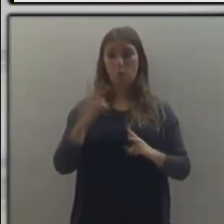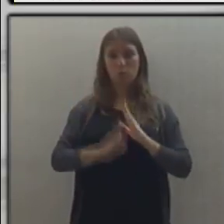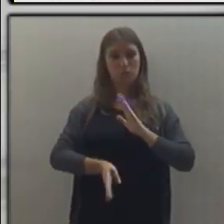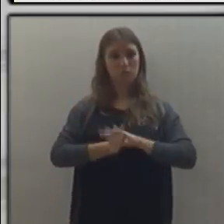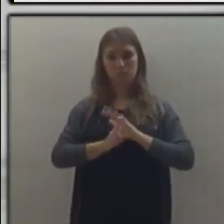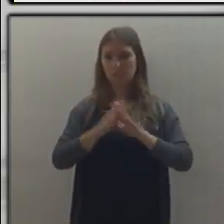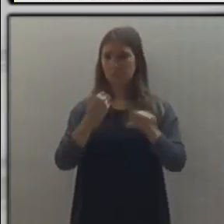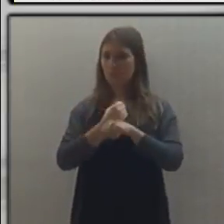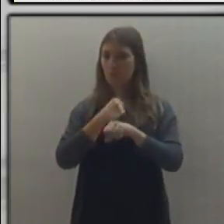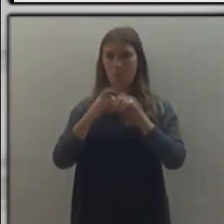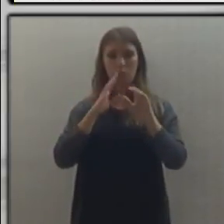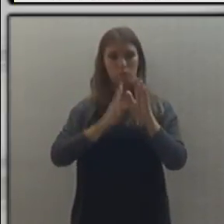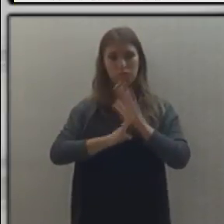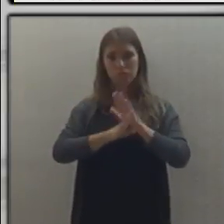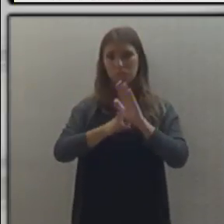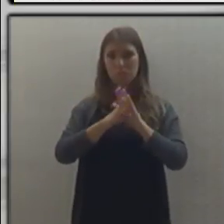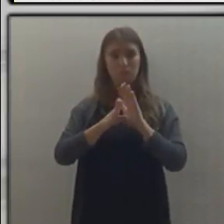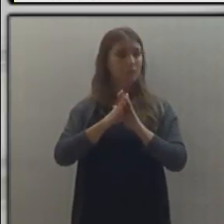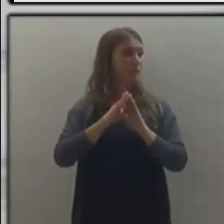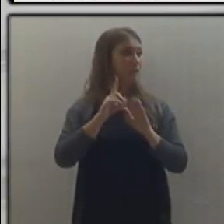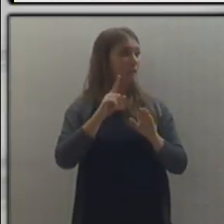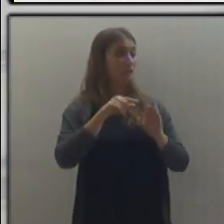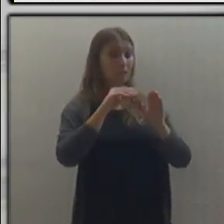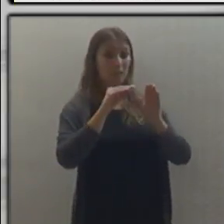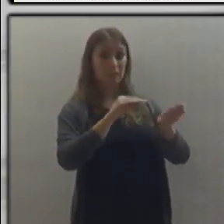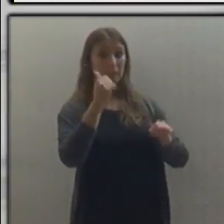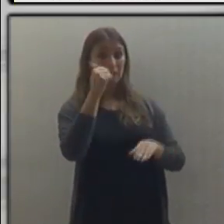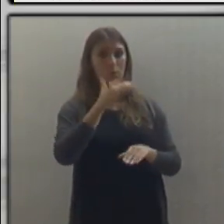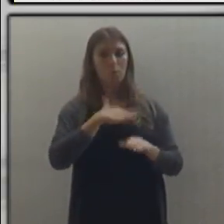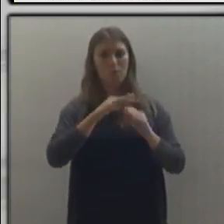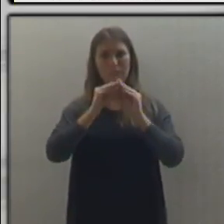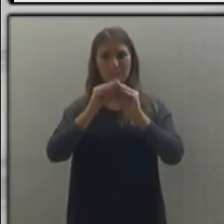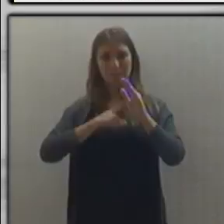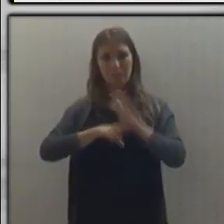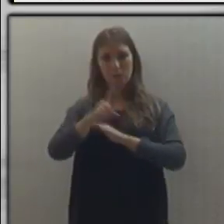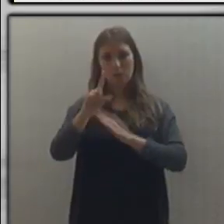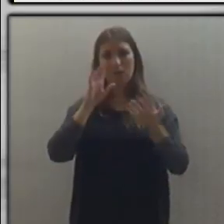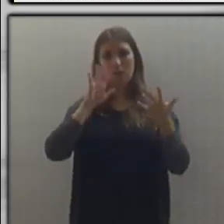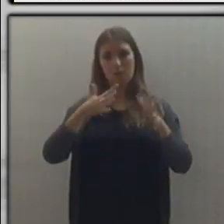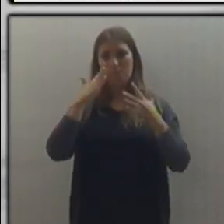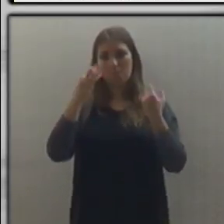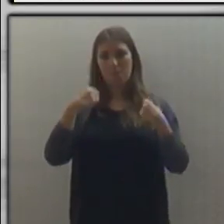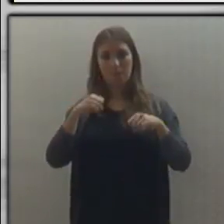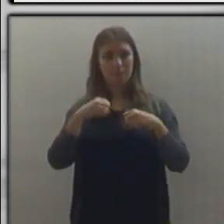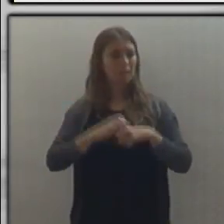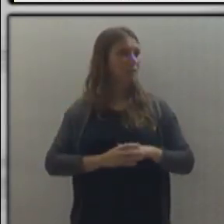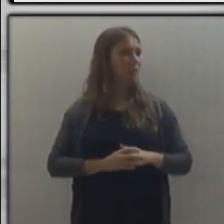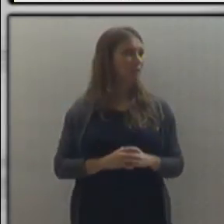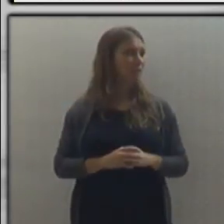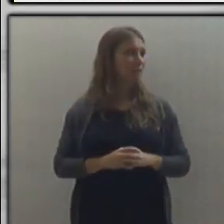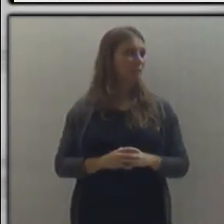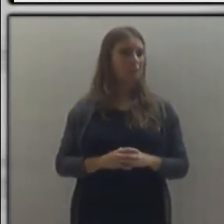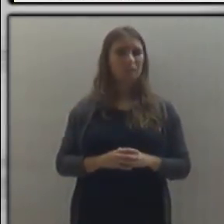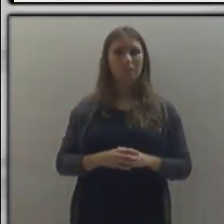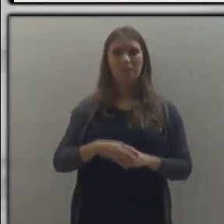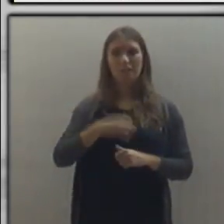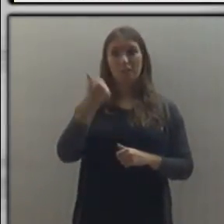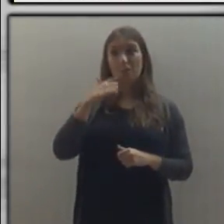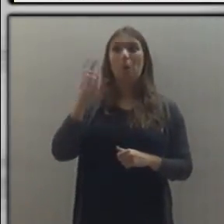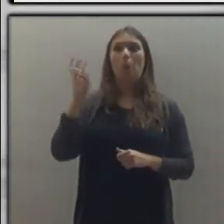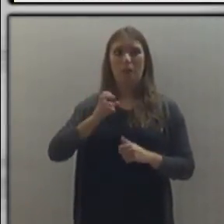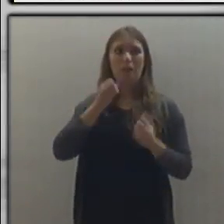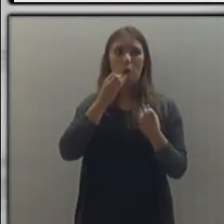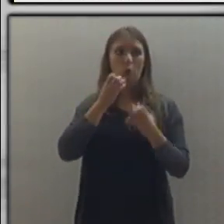con vuestro trabajo y que tú pues, puedas desarrollarlo y llevarlo a la práctica. Y venir a contárnoslo. Y venir a